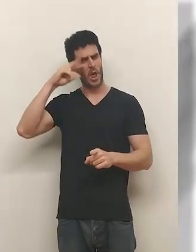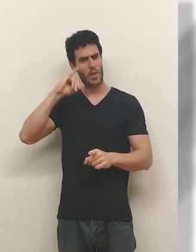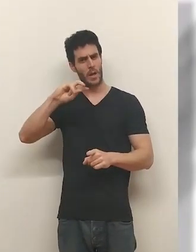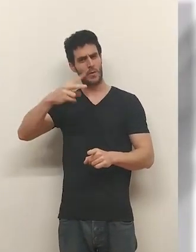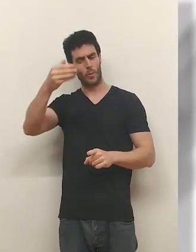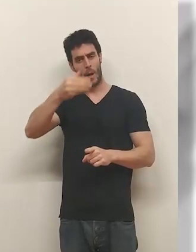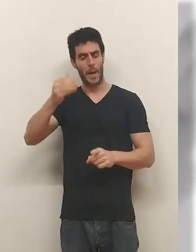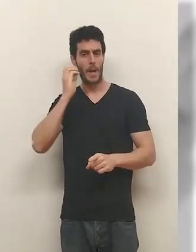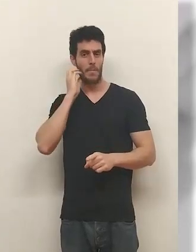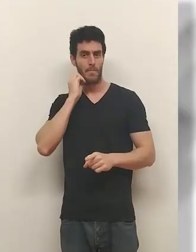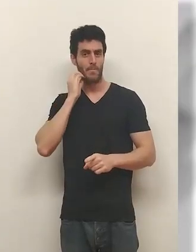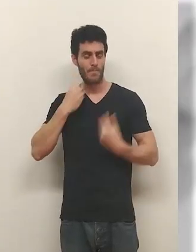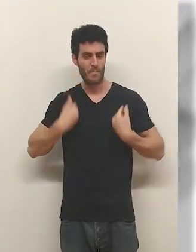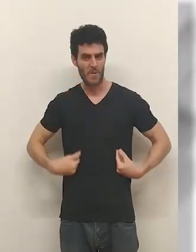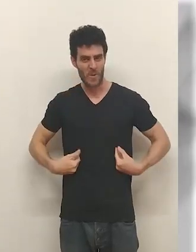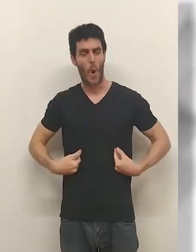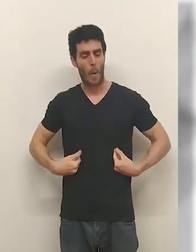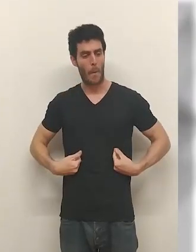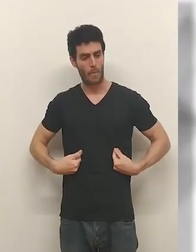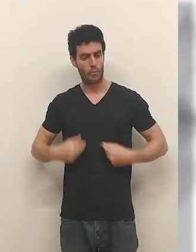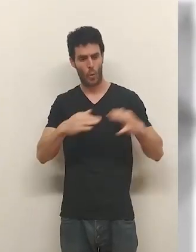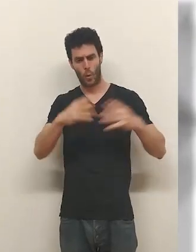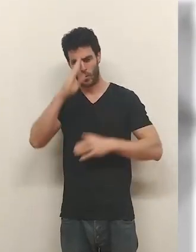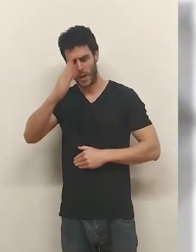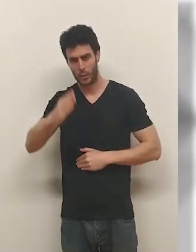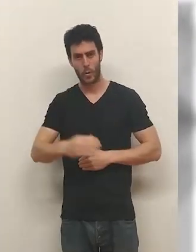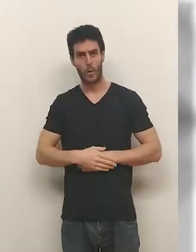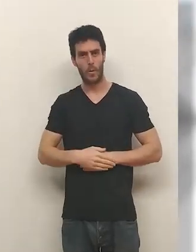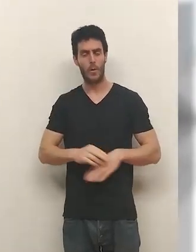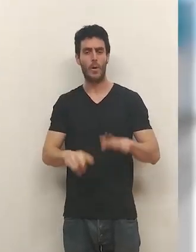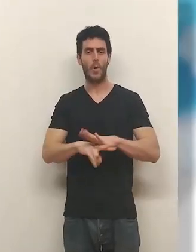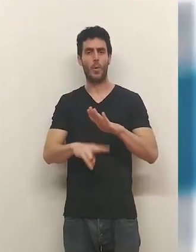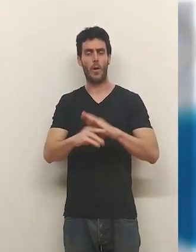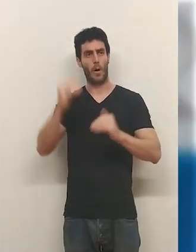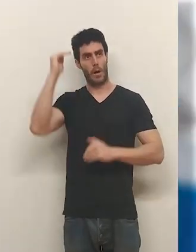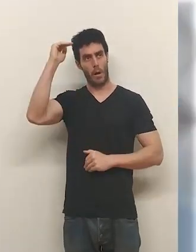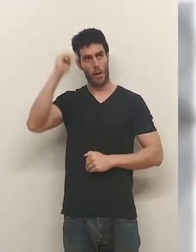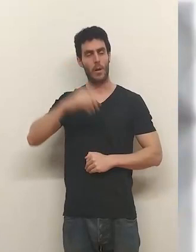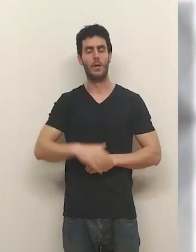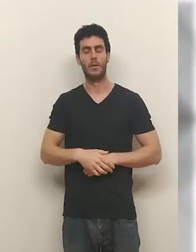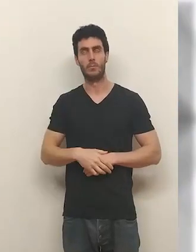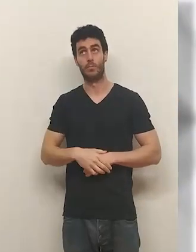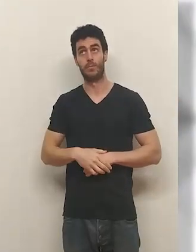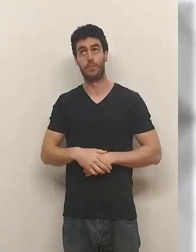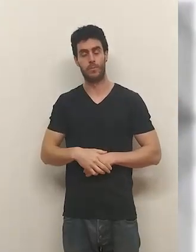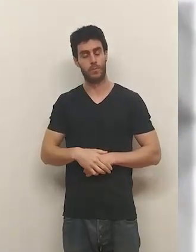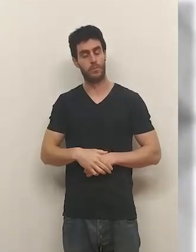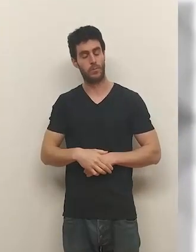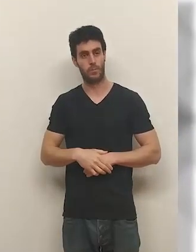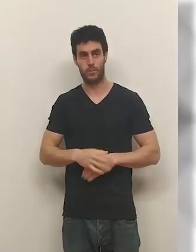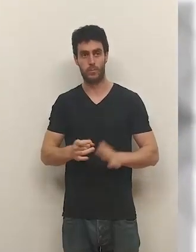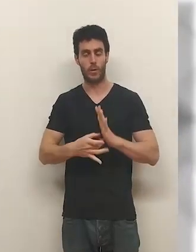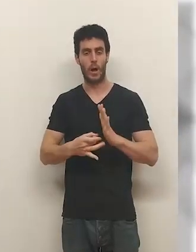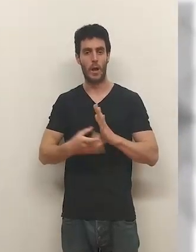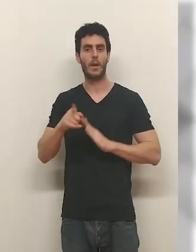B, muy físico, con mucho juego directo, con jugadores altos que ya te digo que tienen